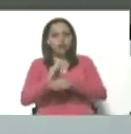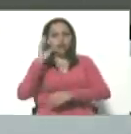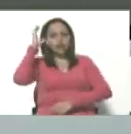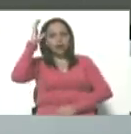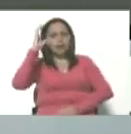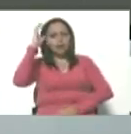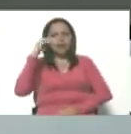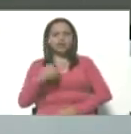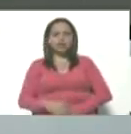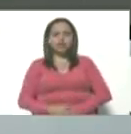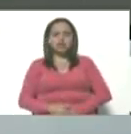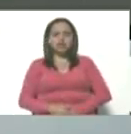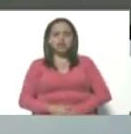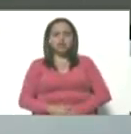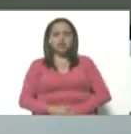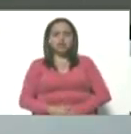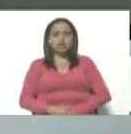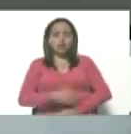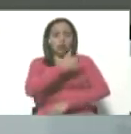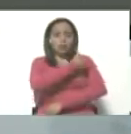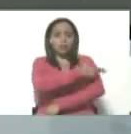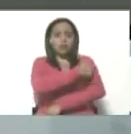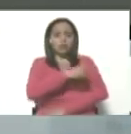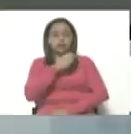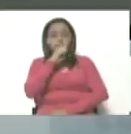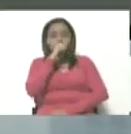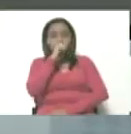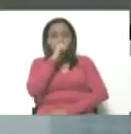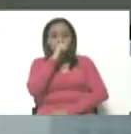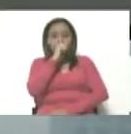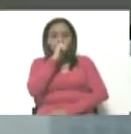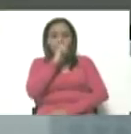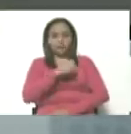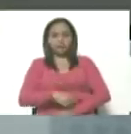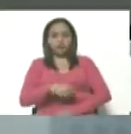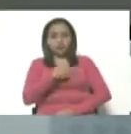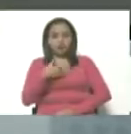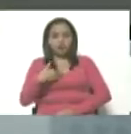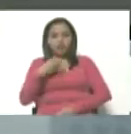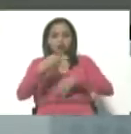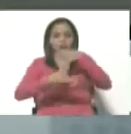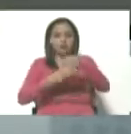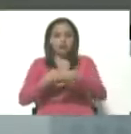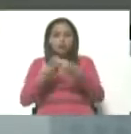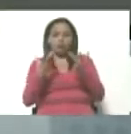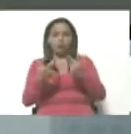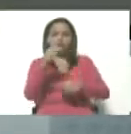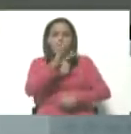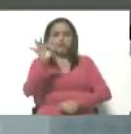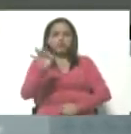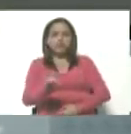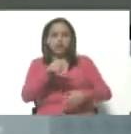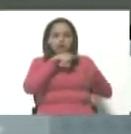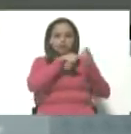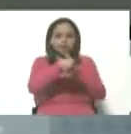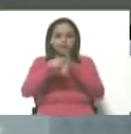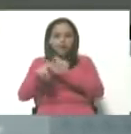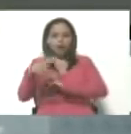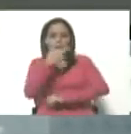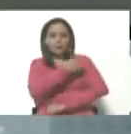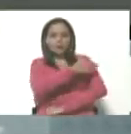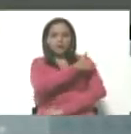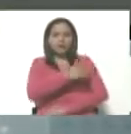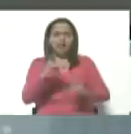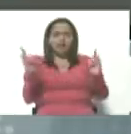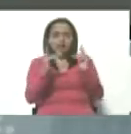capacidad hospitalaria. Tome nota allí, yo quiero que le expliquemos al país cómo va el porcentaje de ocupación hospitalaria de